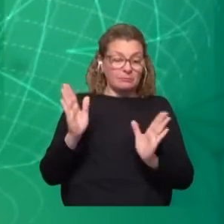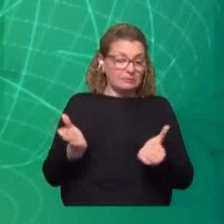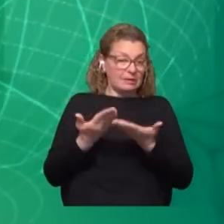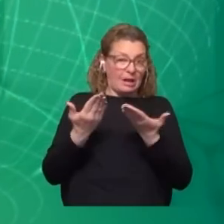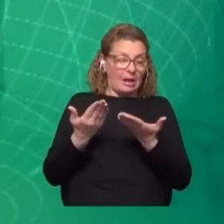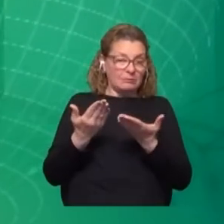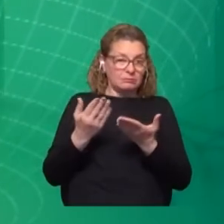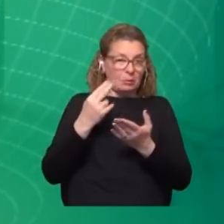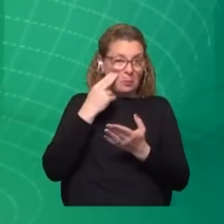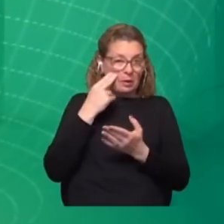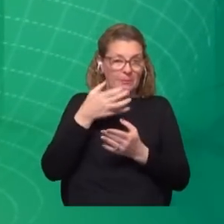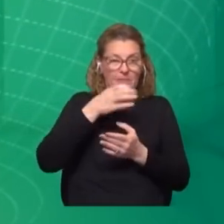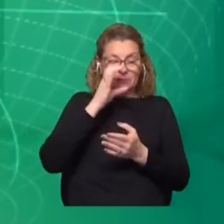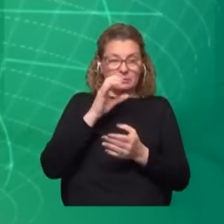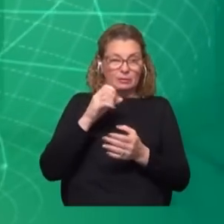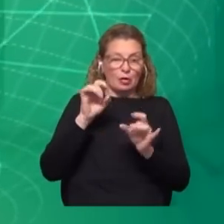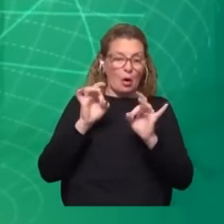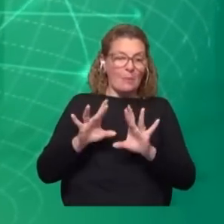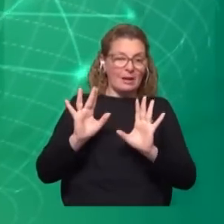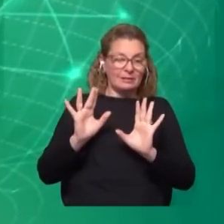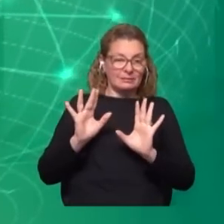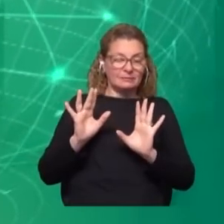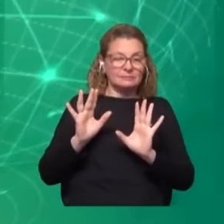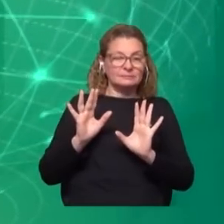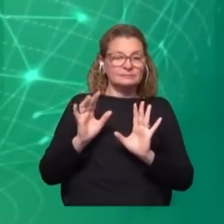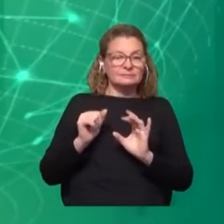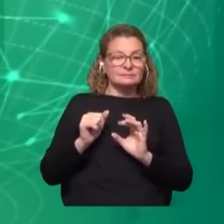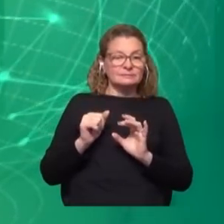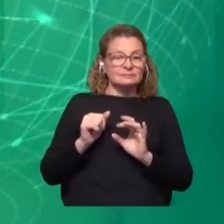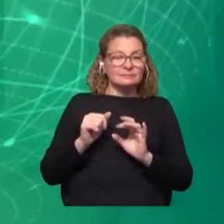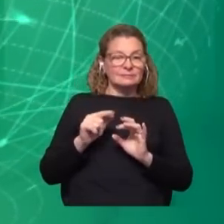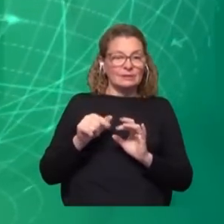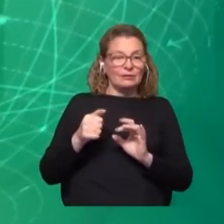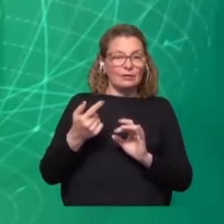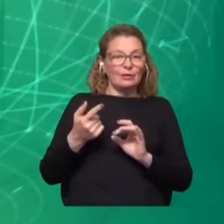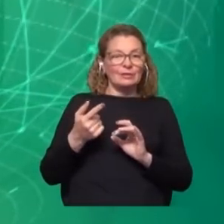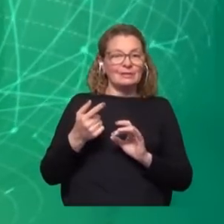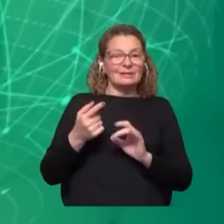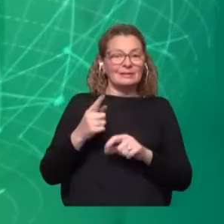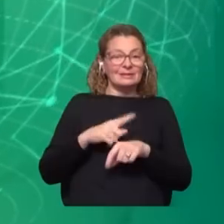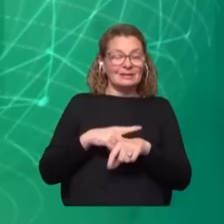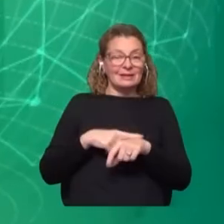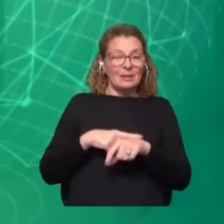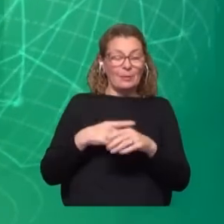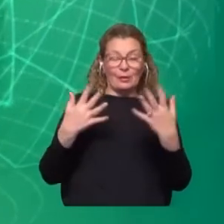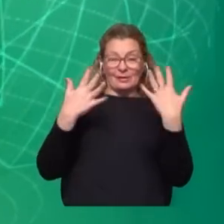dejando entonces la situación en la normalidad y no sanitaria otro tiempo del país